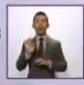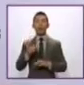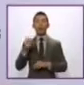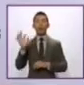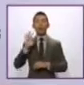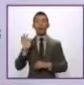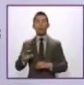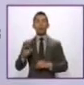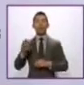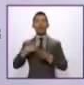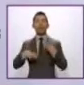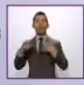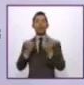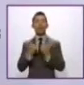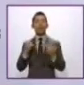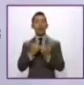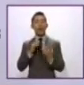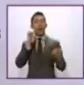947%. Extorsión